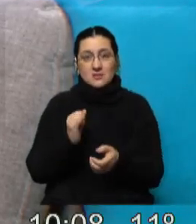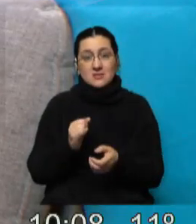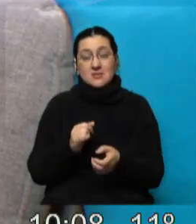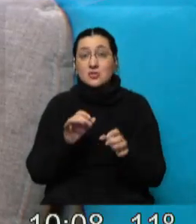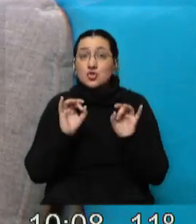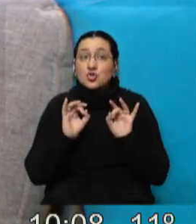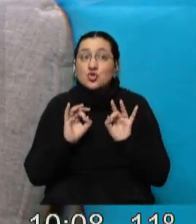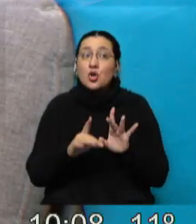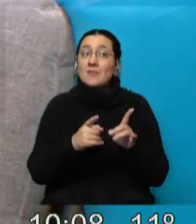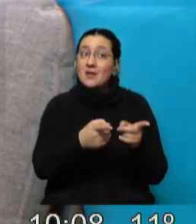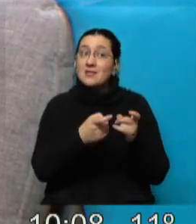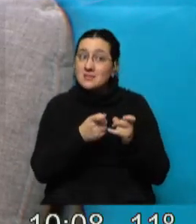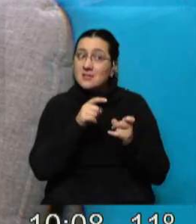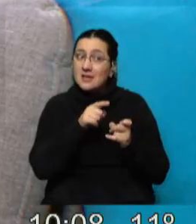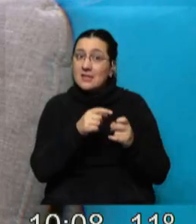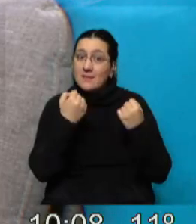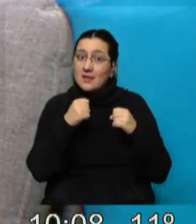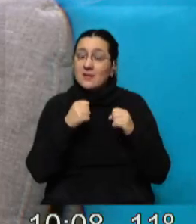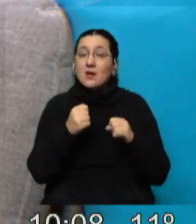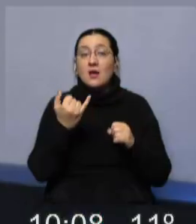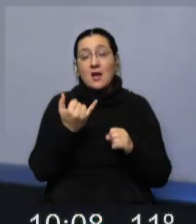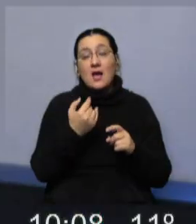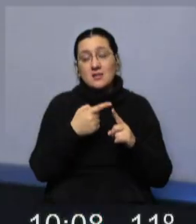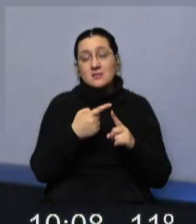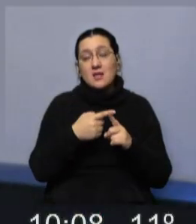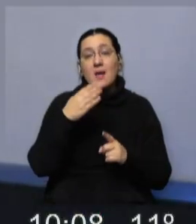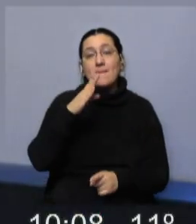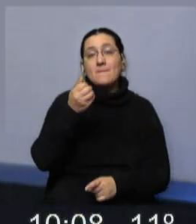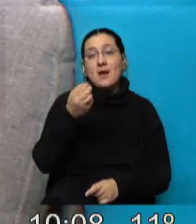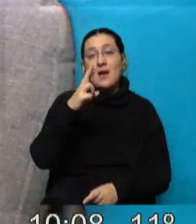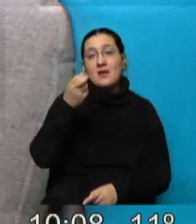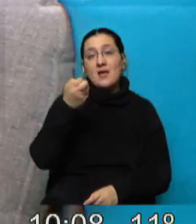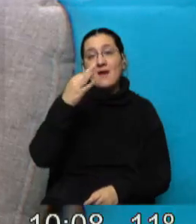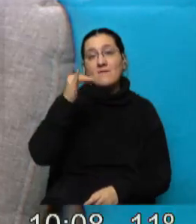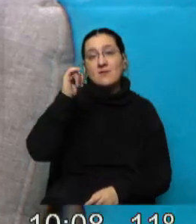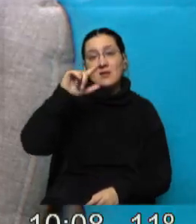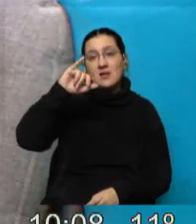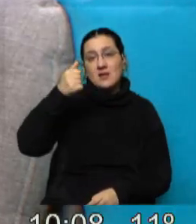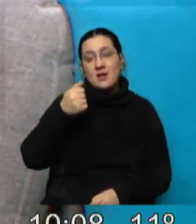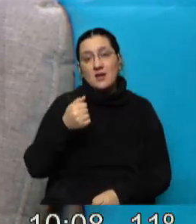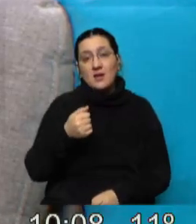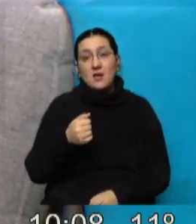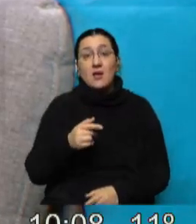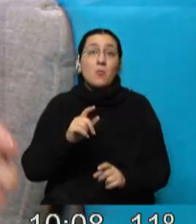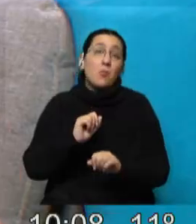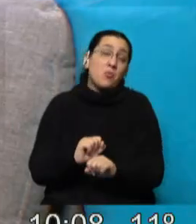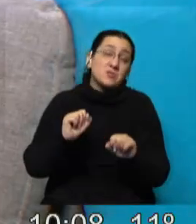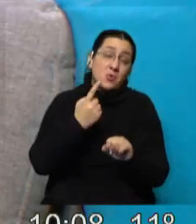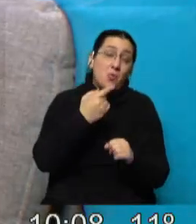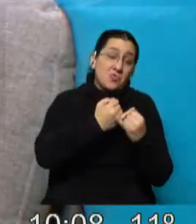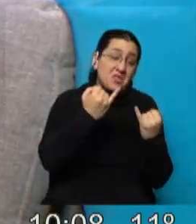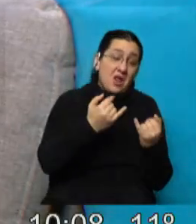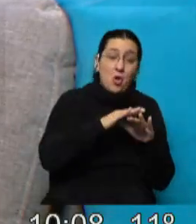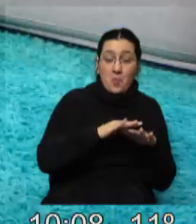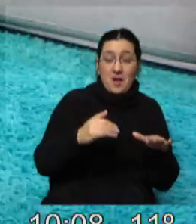necesitan esta práctica, estamos en una parafilia. Ah, está. Estas son prácticas que la persona puede tener un día práctica común y